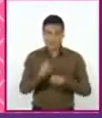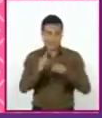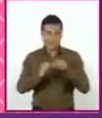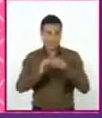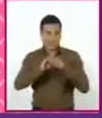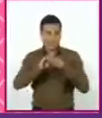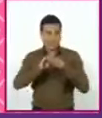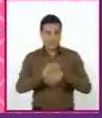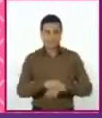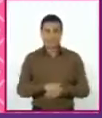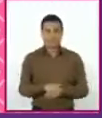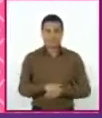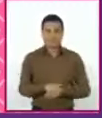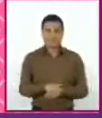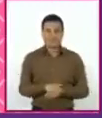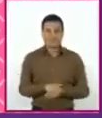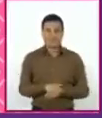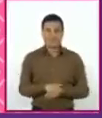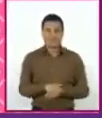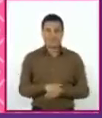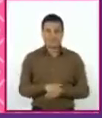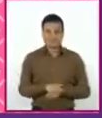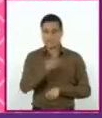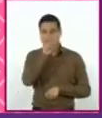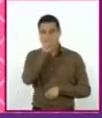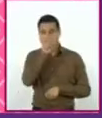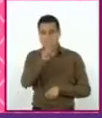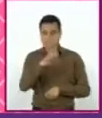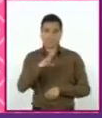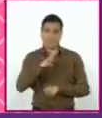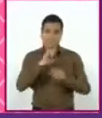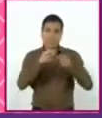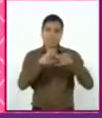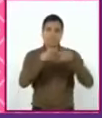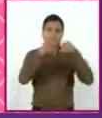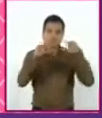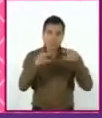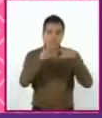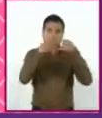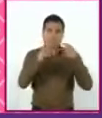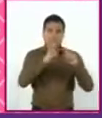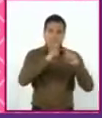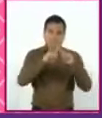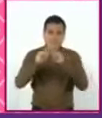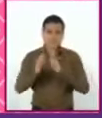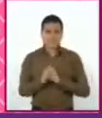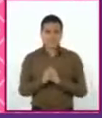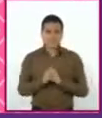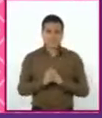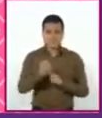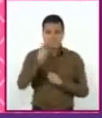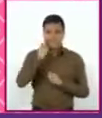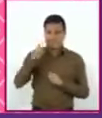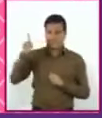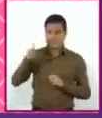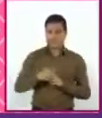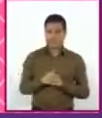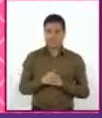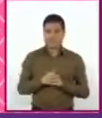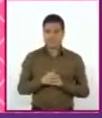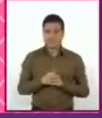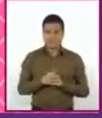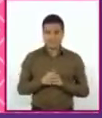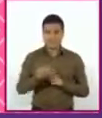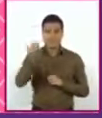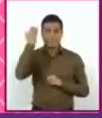morado. Además, se indican otros procesos de mediana duración. El primero que se observa es el descenso de